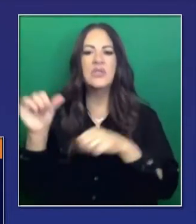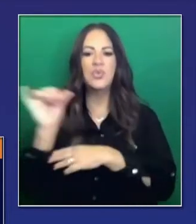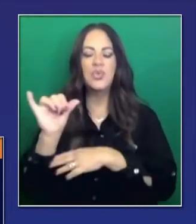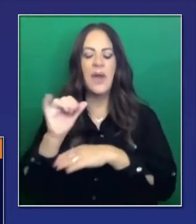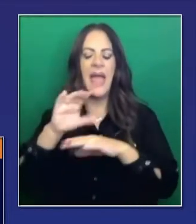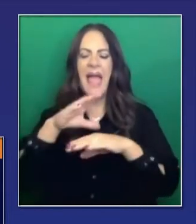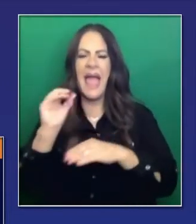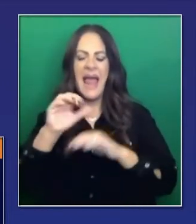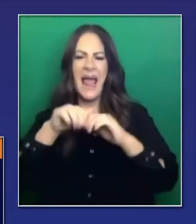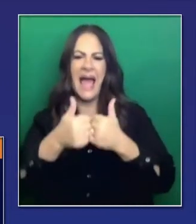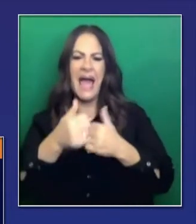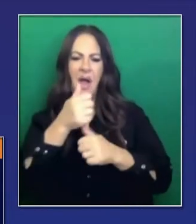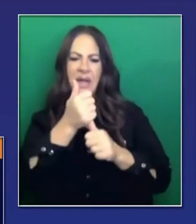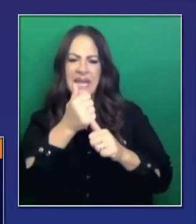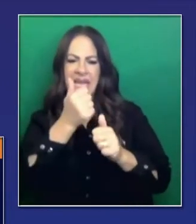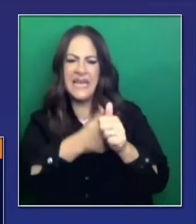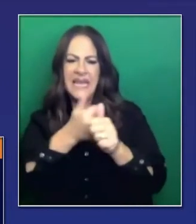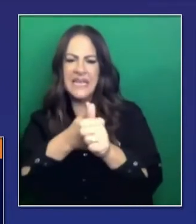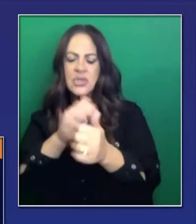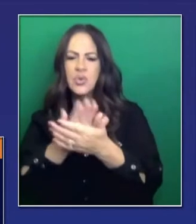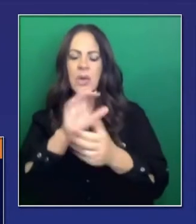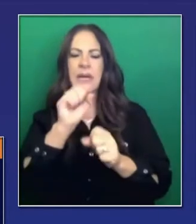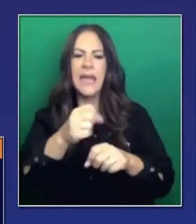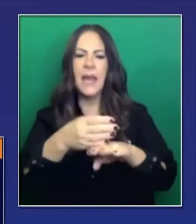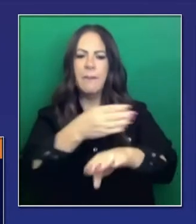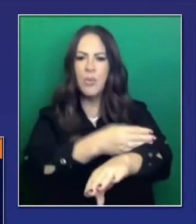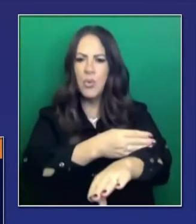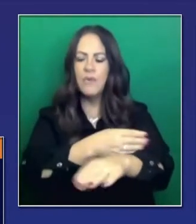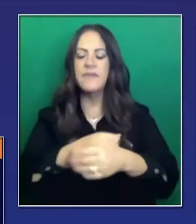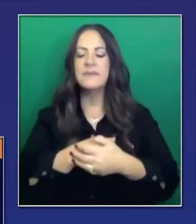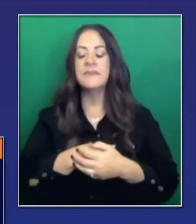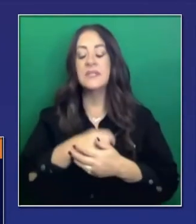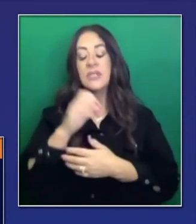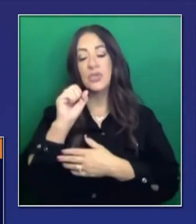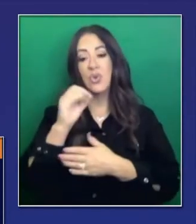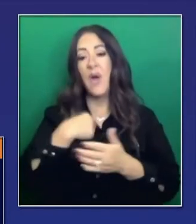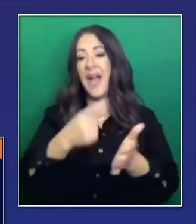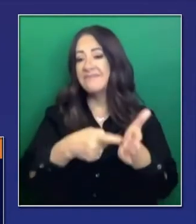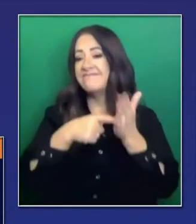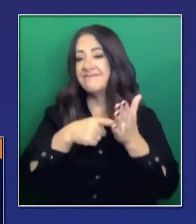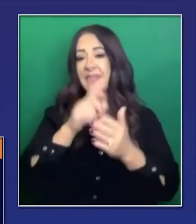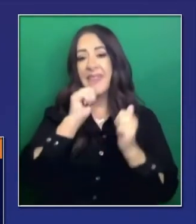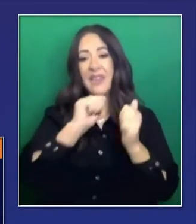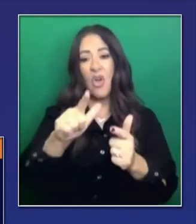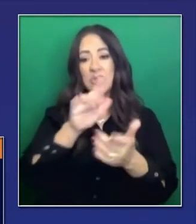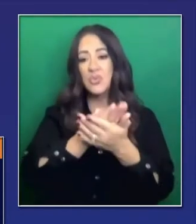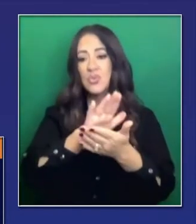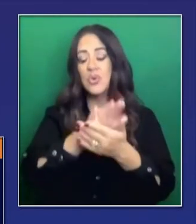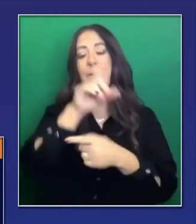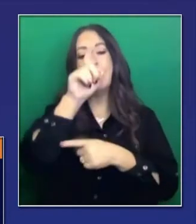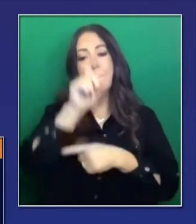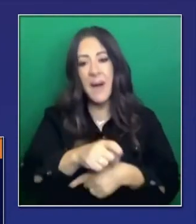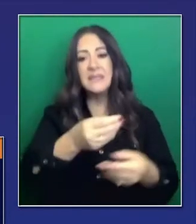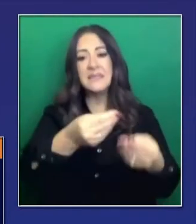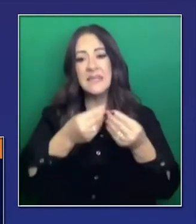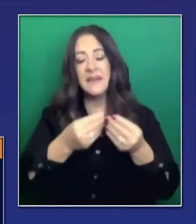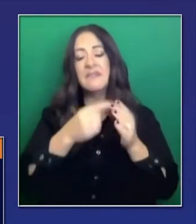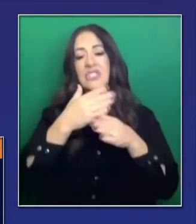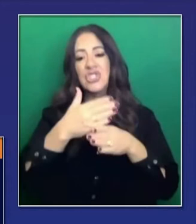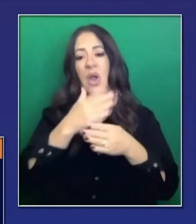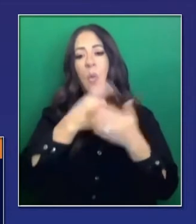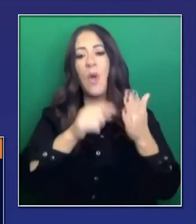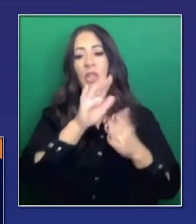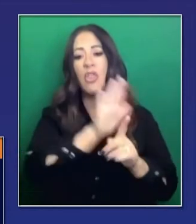de mejorar la situación. Así que, como dije, las escuelas tienen que publicar en línea sus planes para la